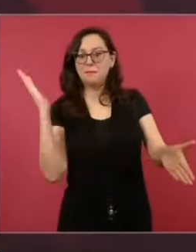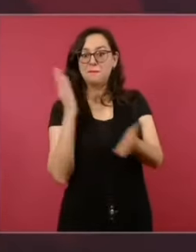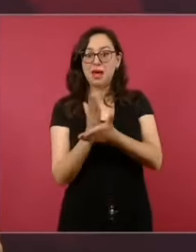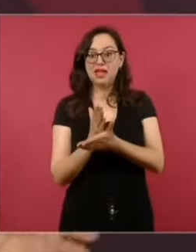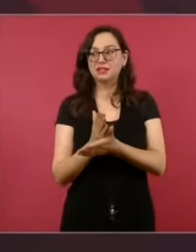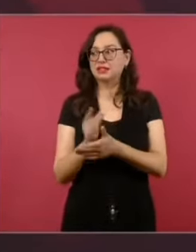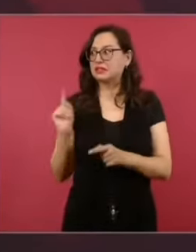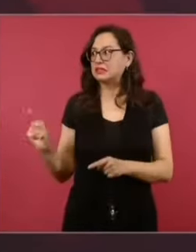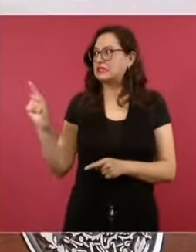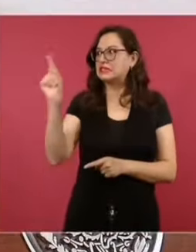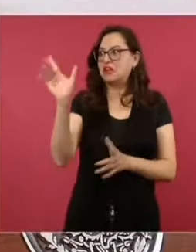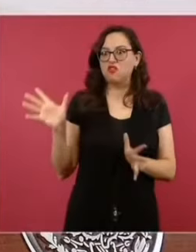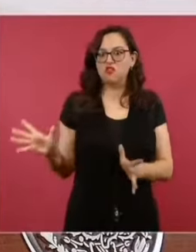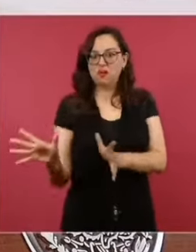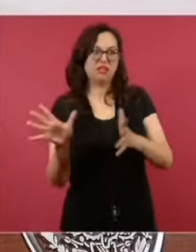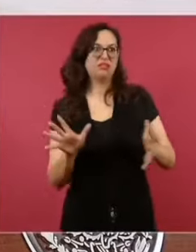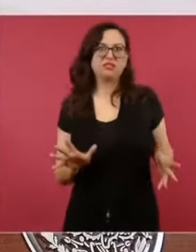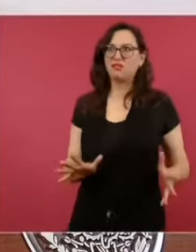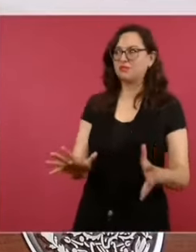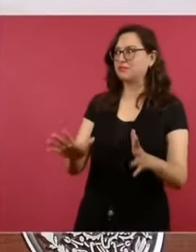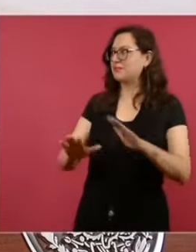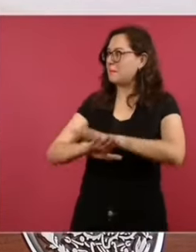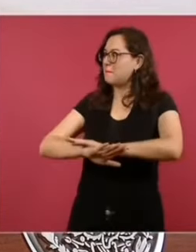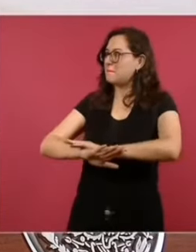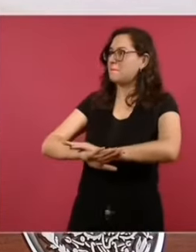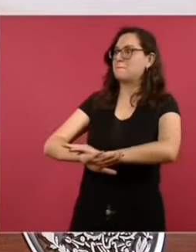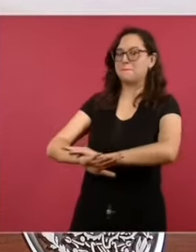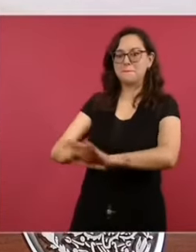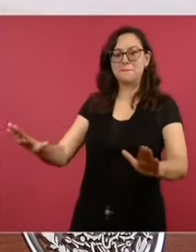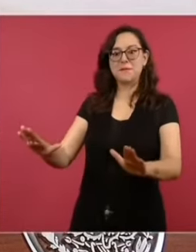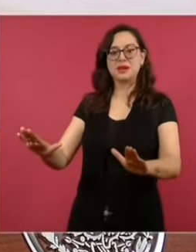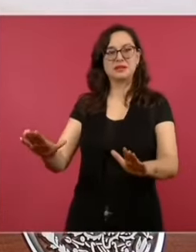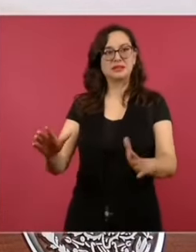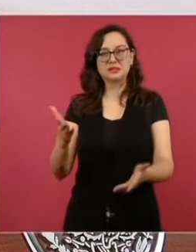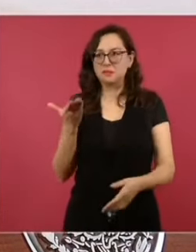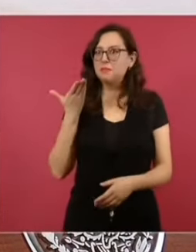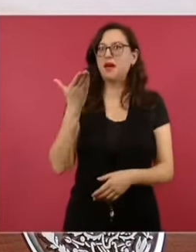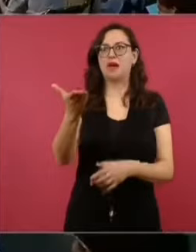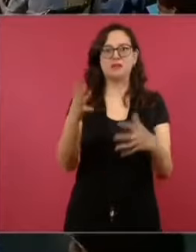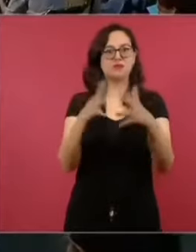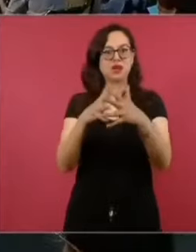y seguir demandando el cese al fuego.